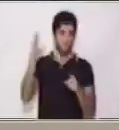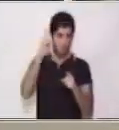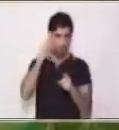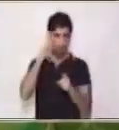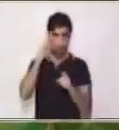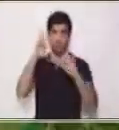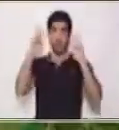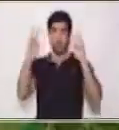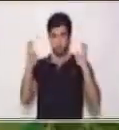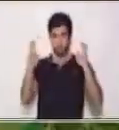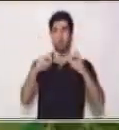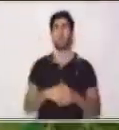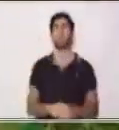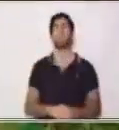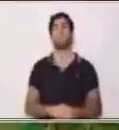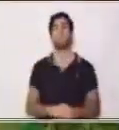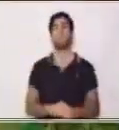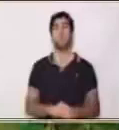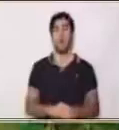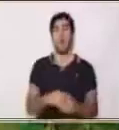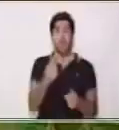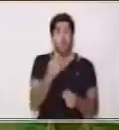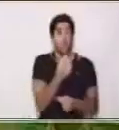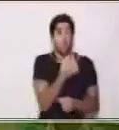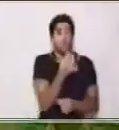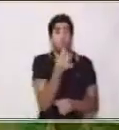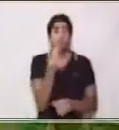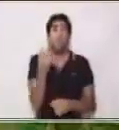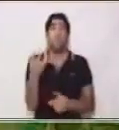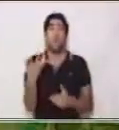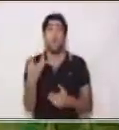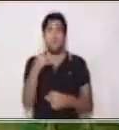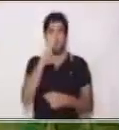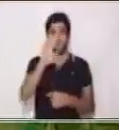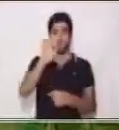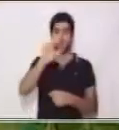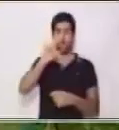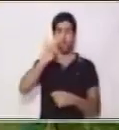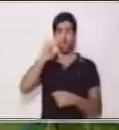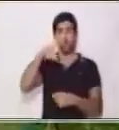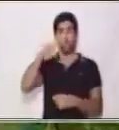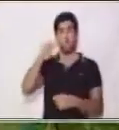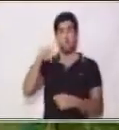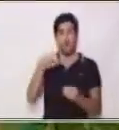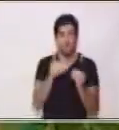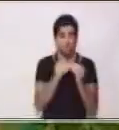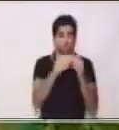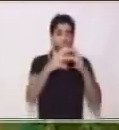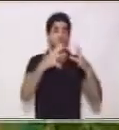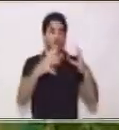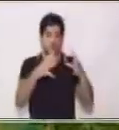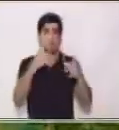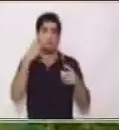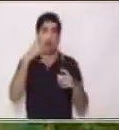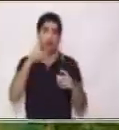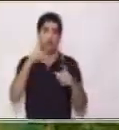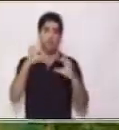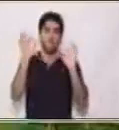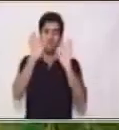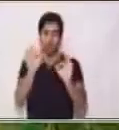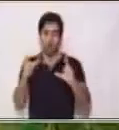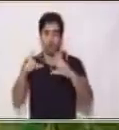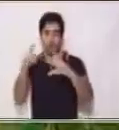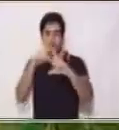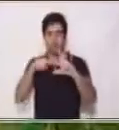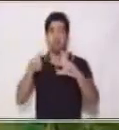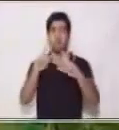Recordemos, el cálculo de volumen para figuras geométricas